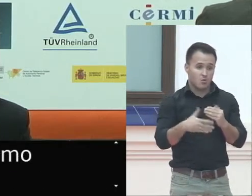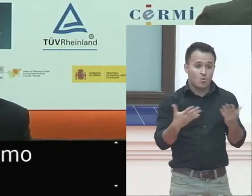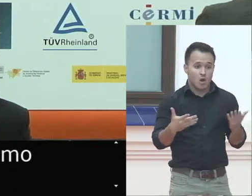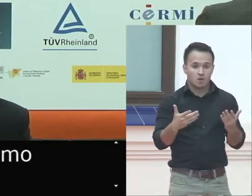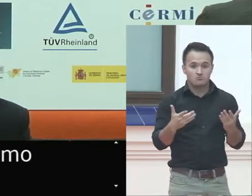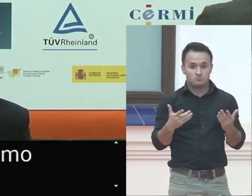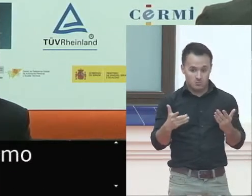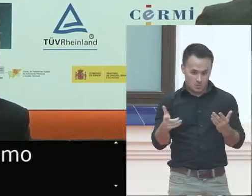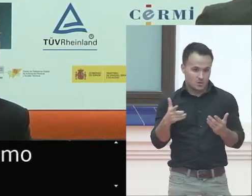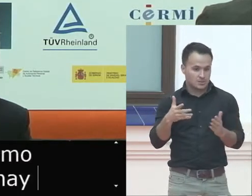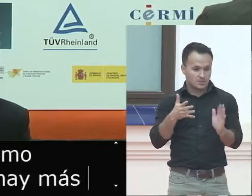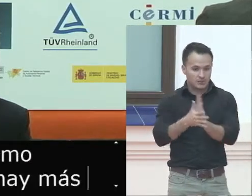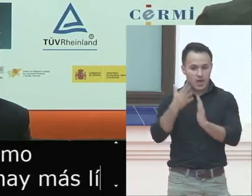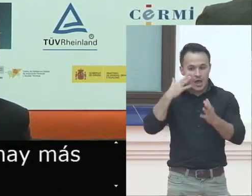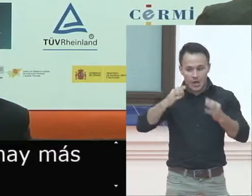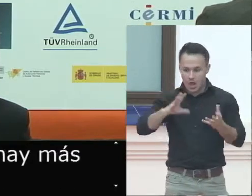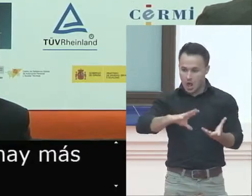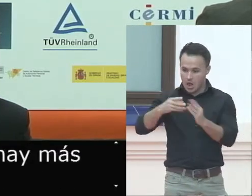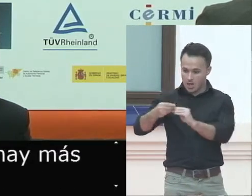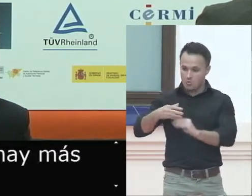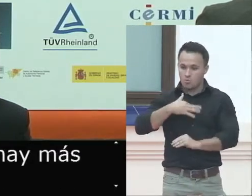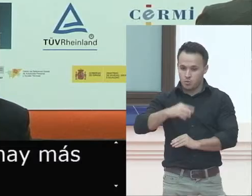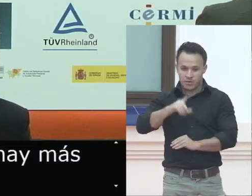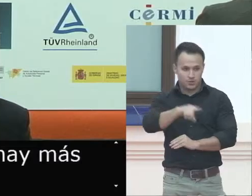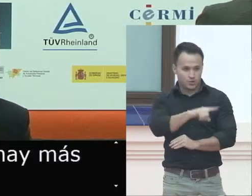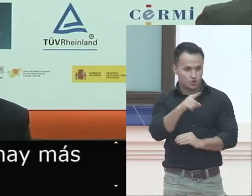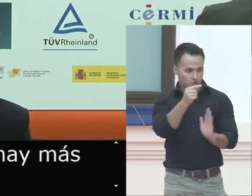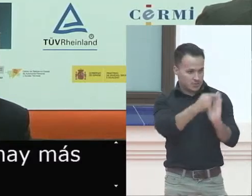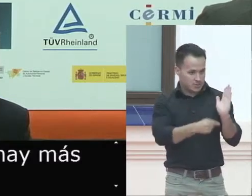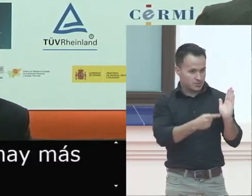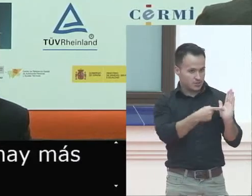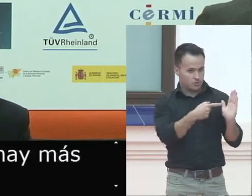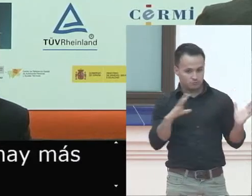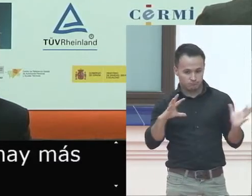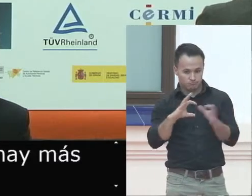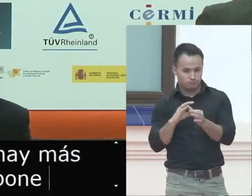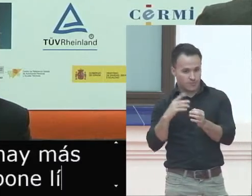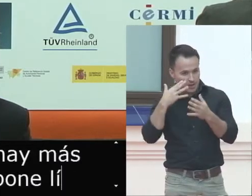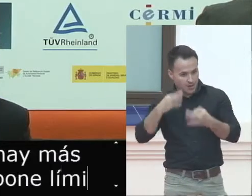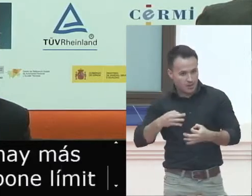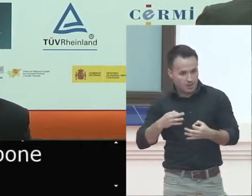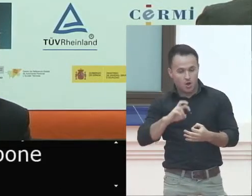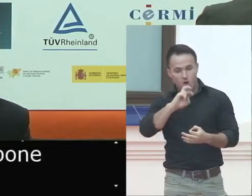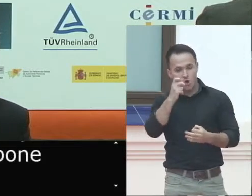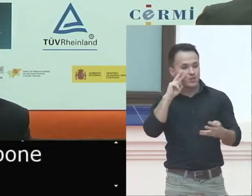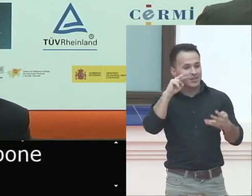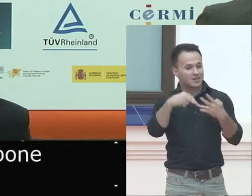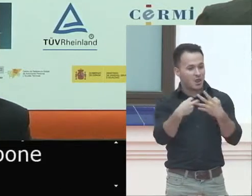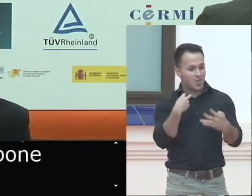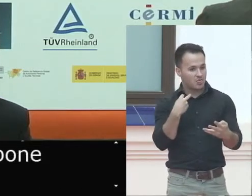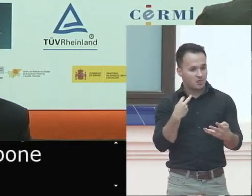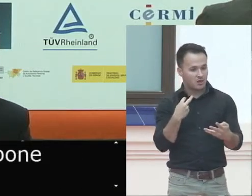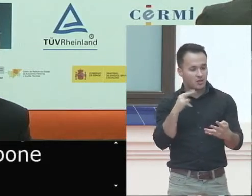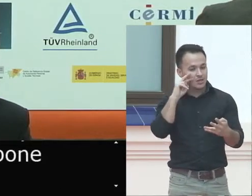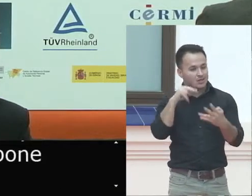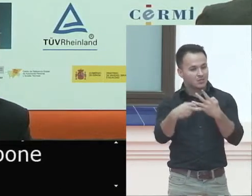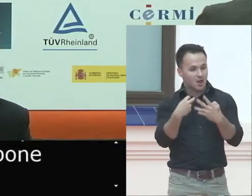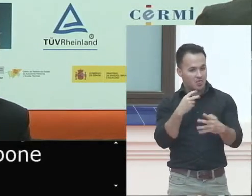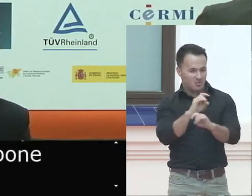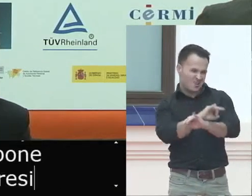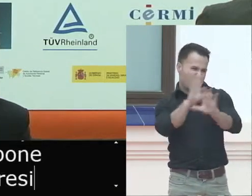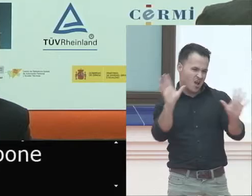O sea, nadie pone límites a esos requisitos. Y la otra, la transparencia. Aparte del consenso, la